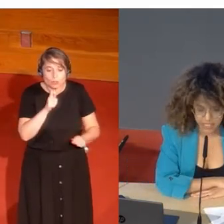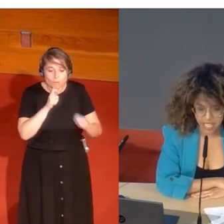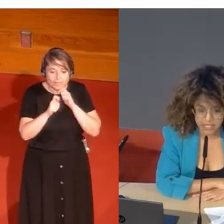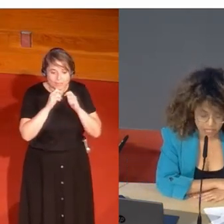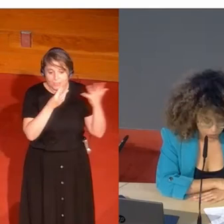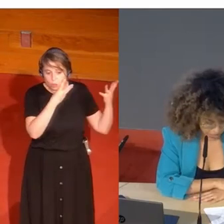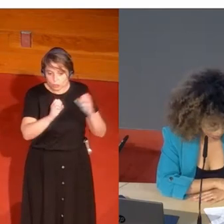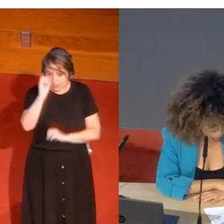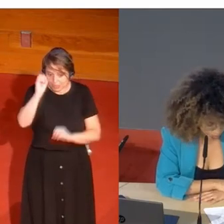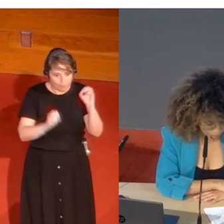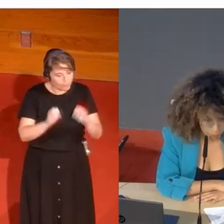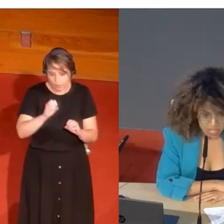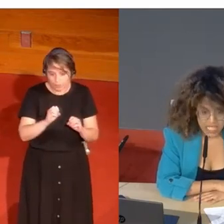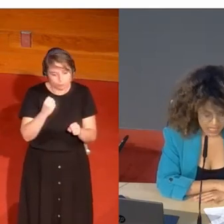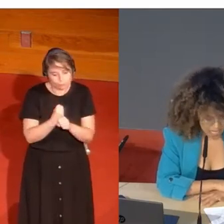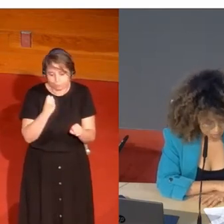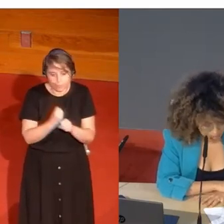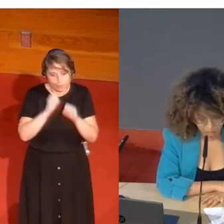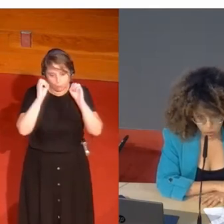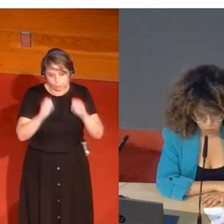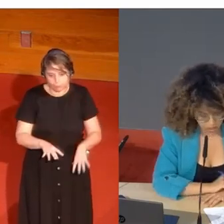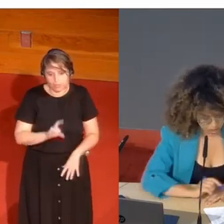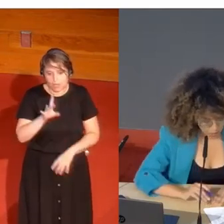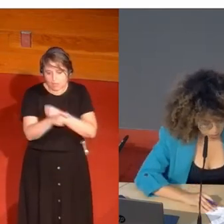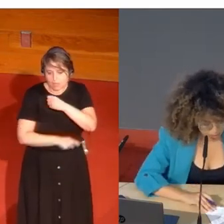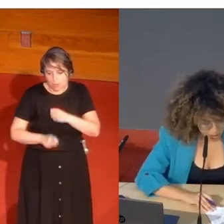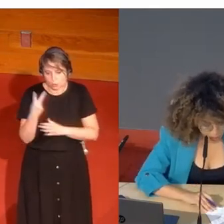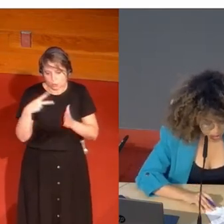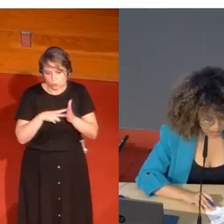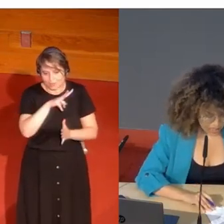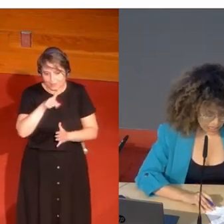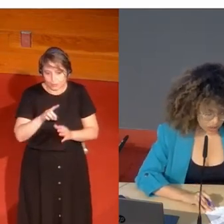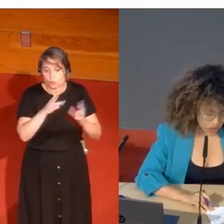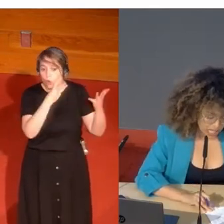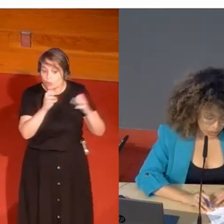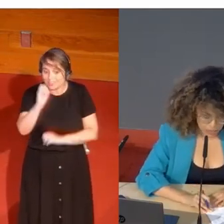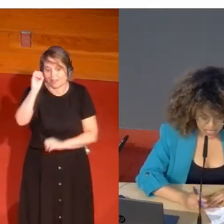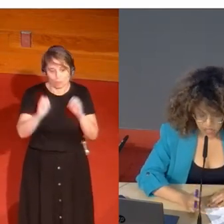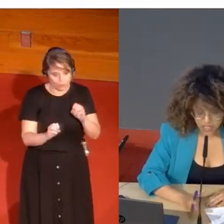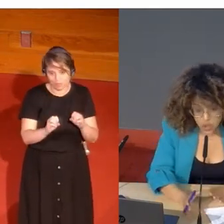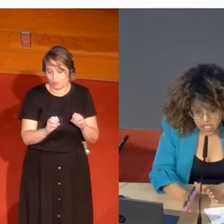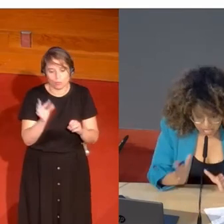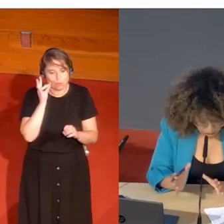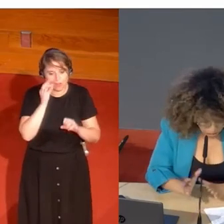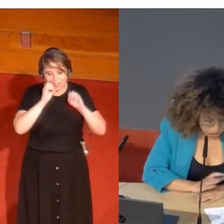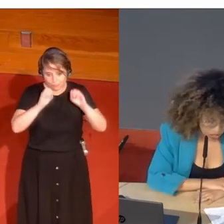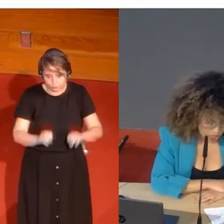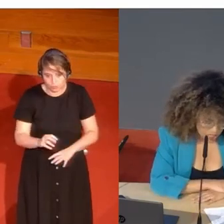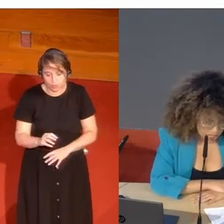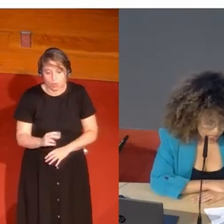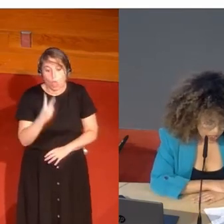afganas han tenido que dejar su empleo desde el 15 de agosto de 2021 y en total pues más de dos